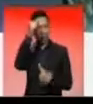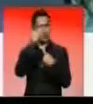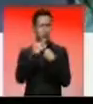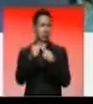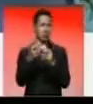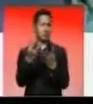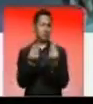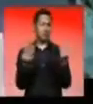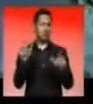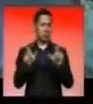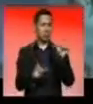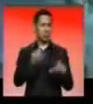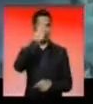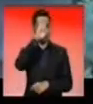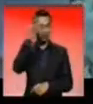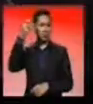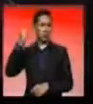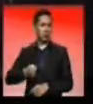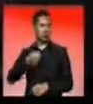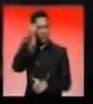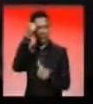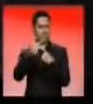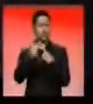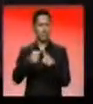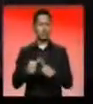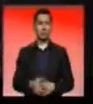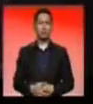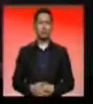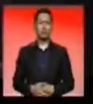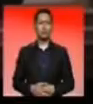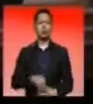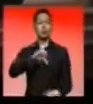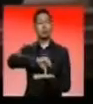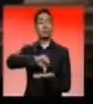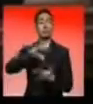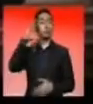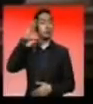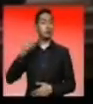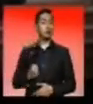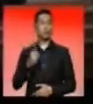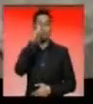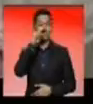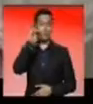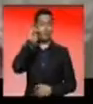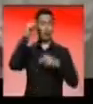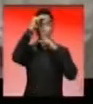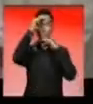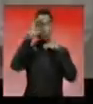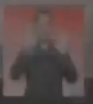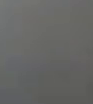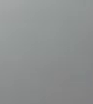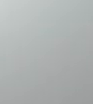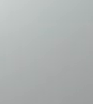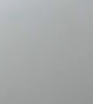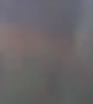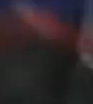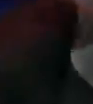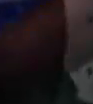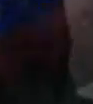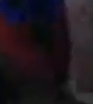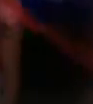el Papa Francisco. Paola Castillo desde Cuenca, Gama, con la mejor cobertura del país.